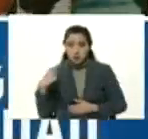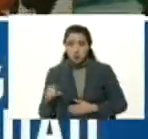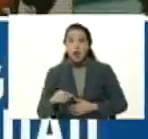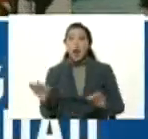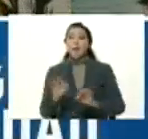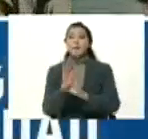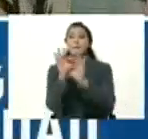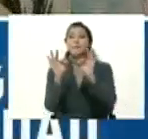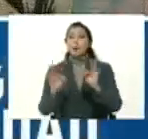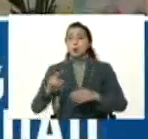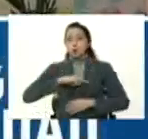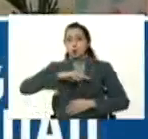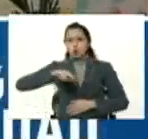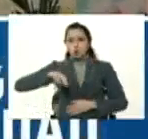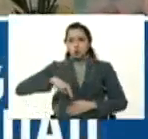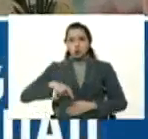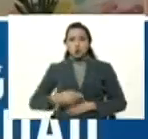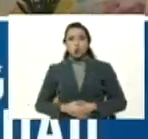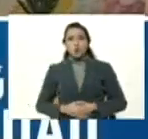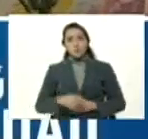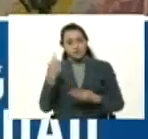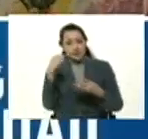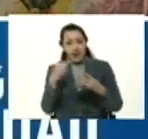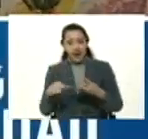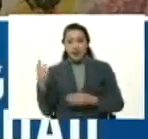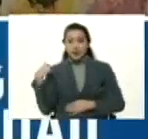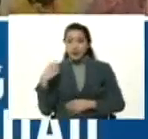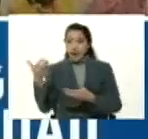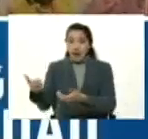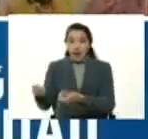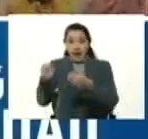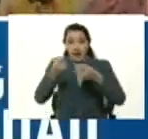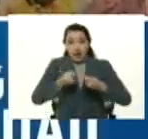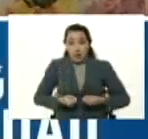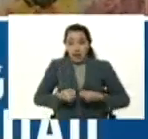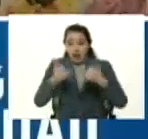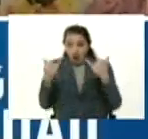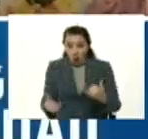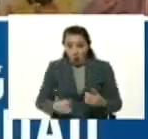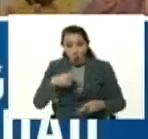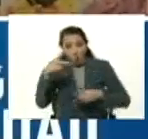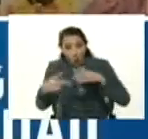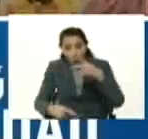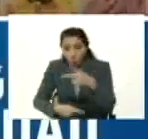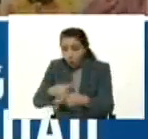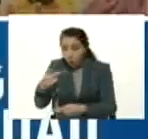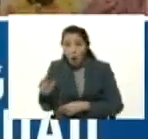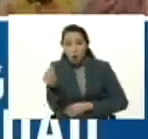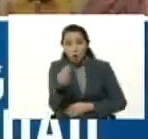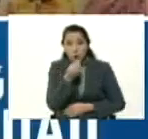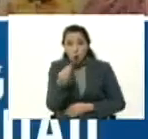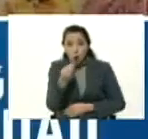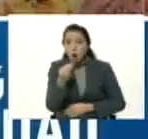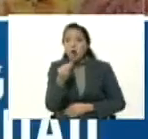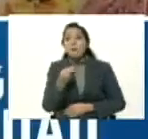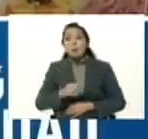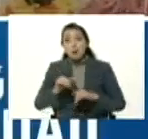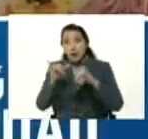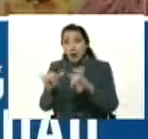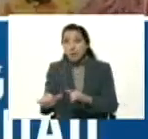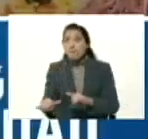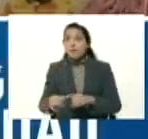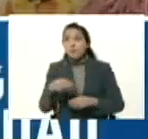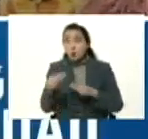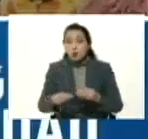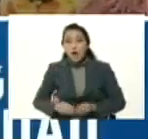medida. Nosotros entonces, las materias primas que ellos traen y la producción del alimento concentrado para sus granjas están exonerados de pleno